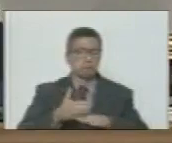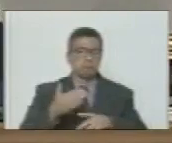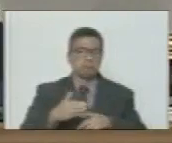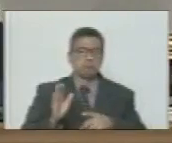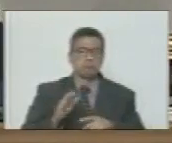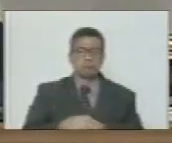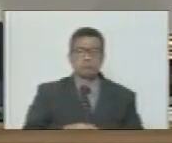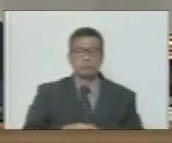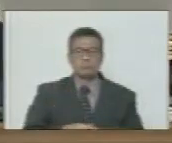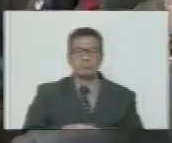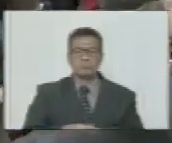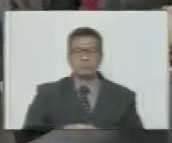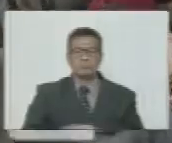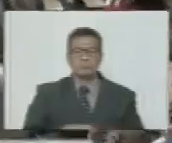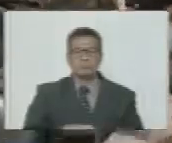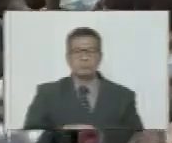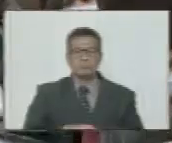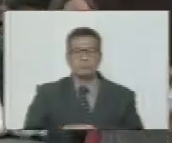importa.